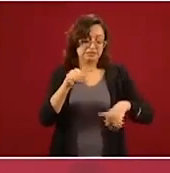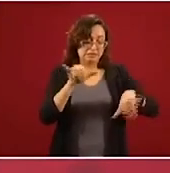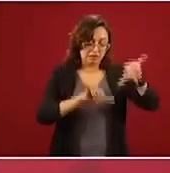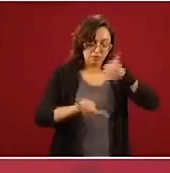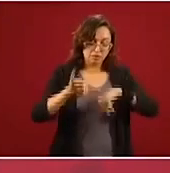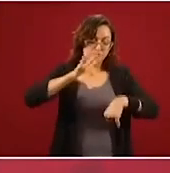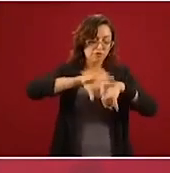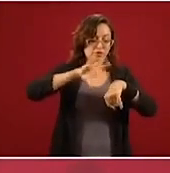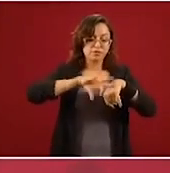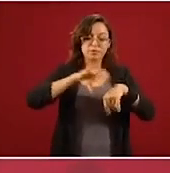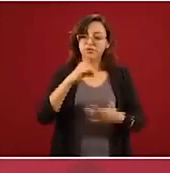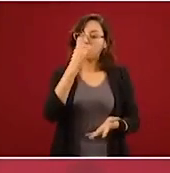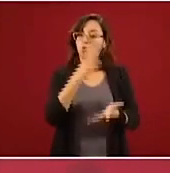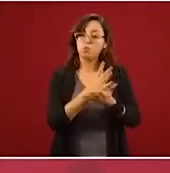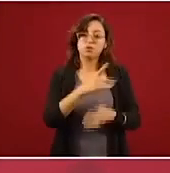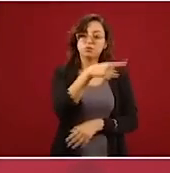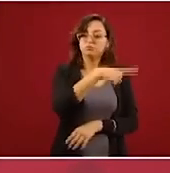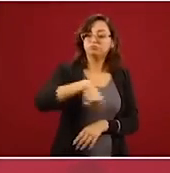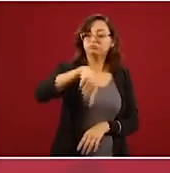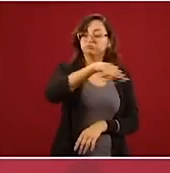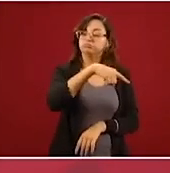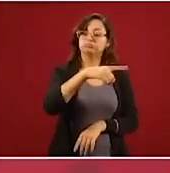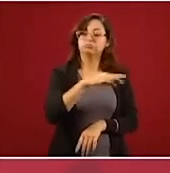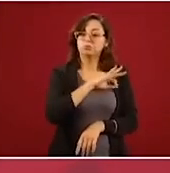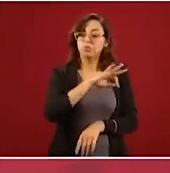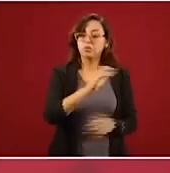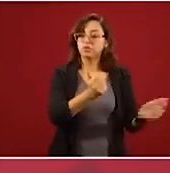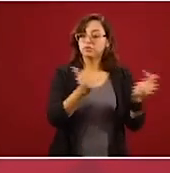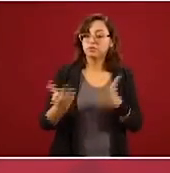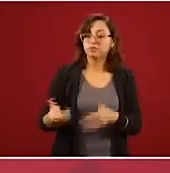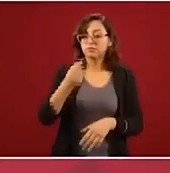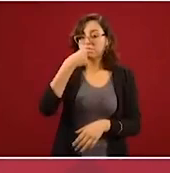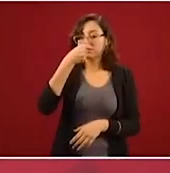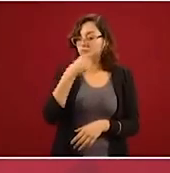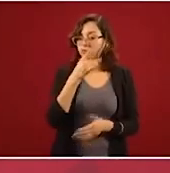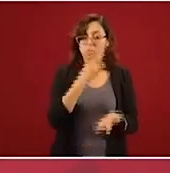los únicos que podían abastecer ciertas medicinas.